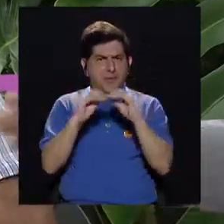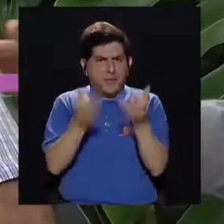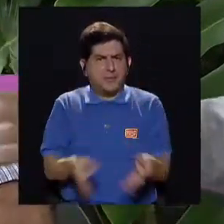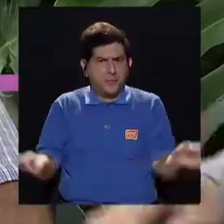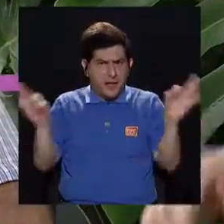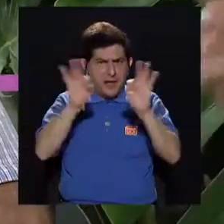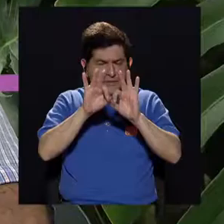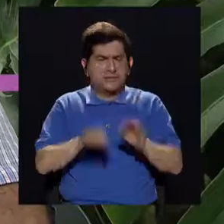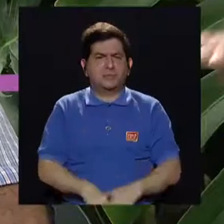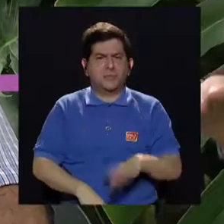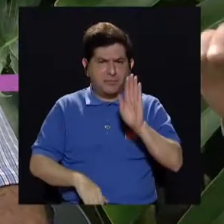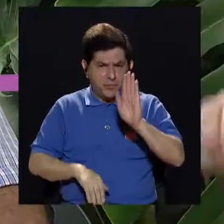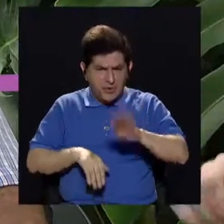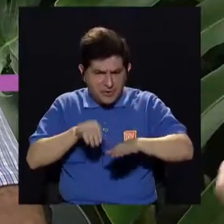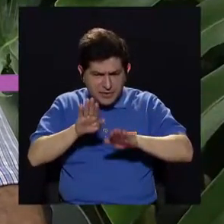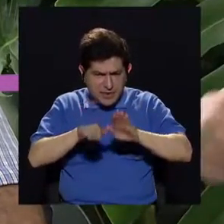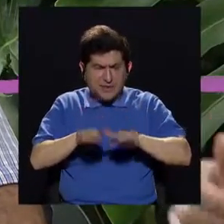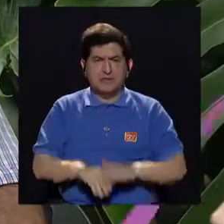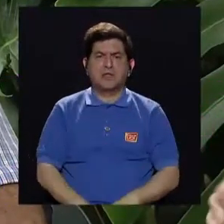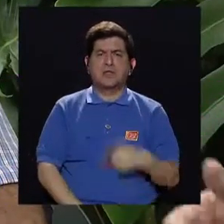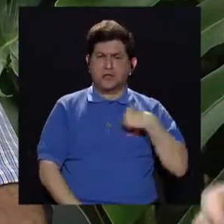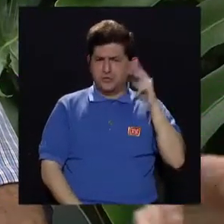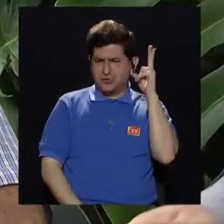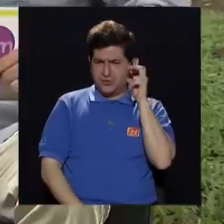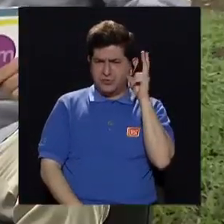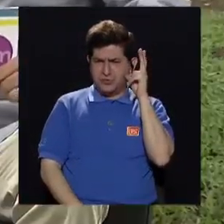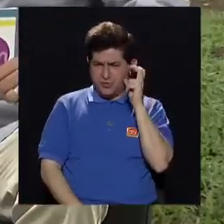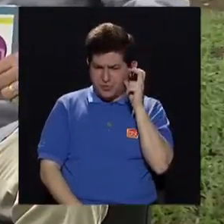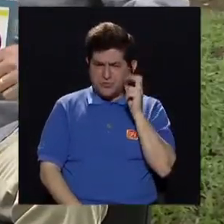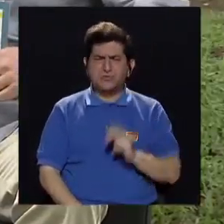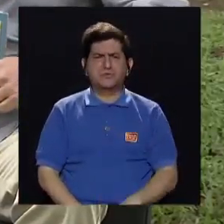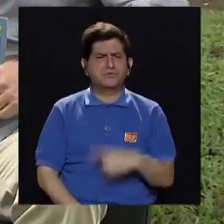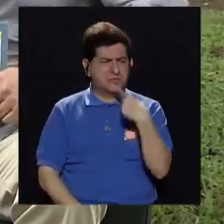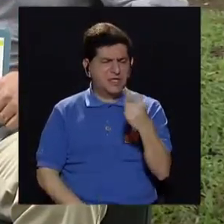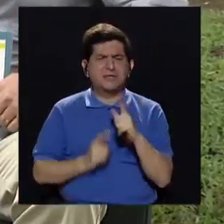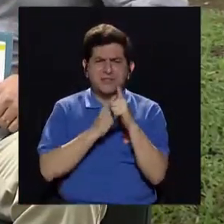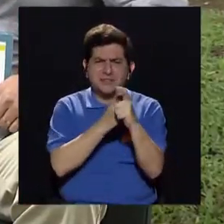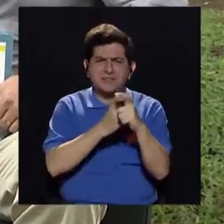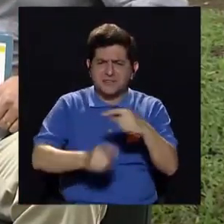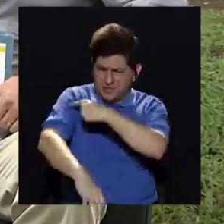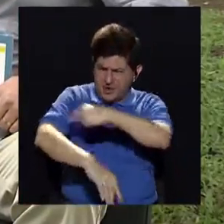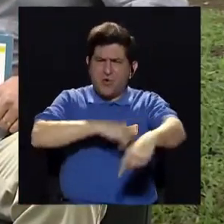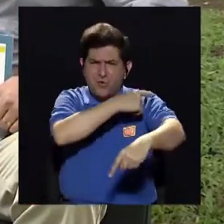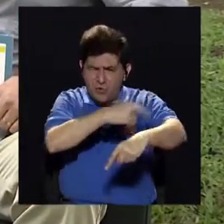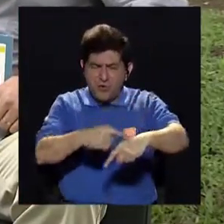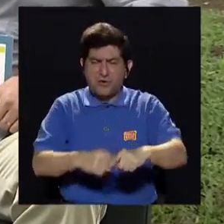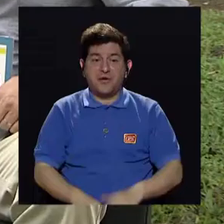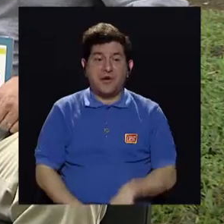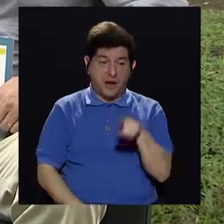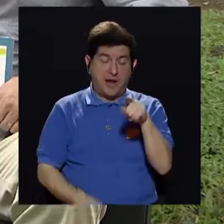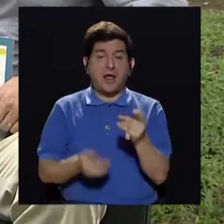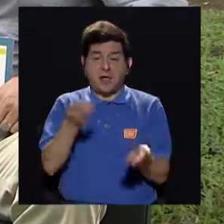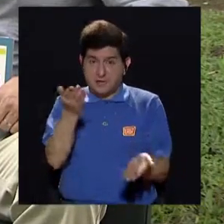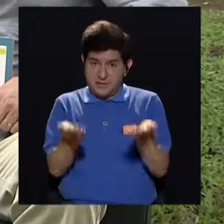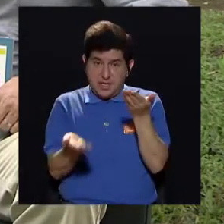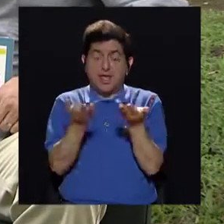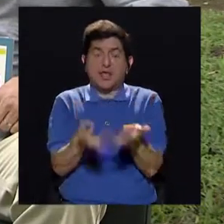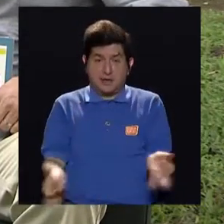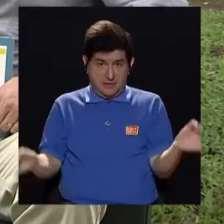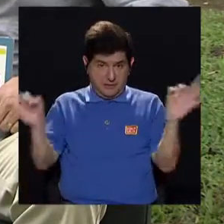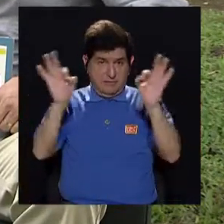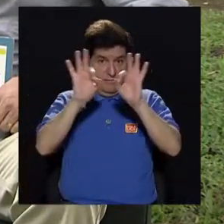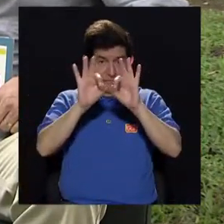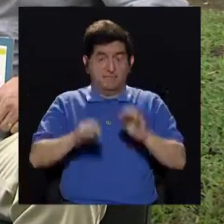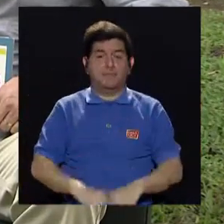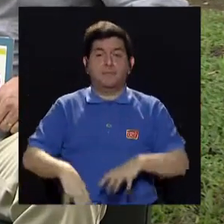Perdón, de hecho, que yo una vez escuché decir que se corría con los brazos. No, los brazos lo que pasa es que juegan una función de equilibrio muy importante, ¿verdad? Los